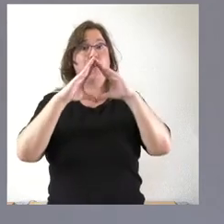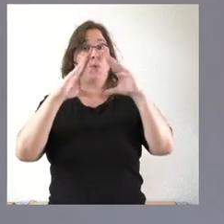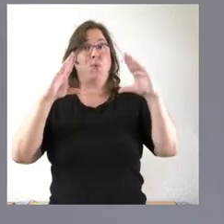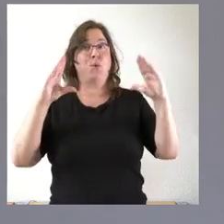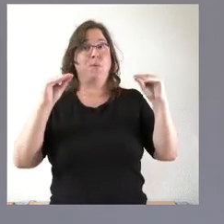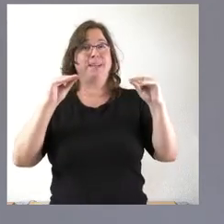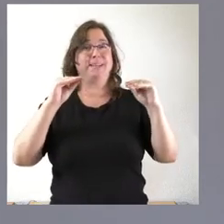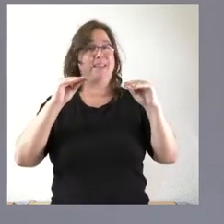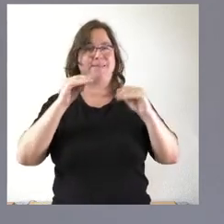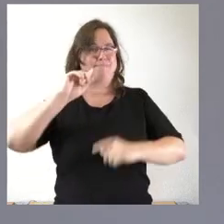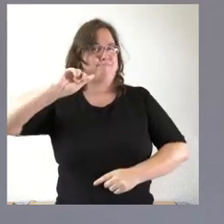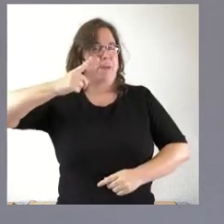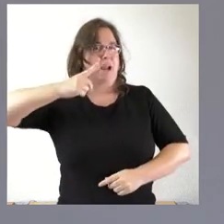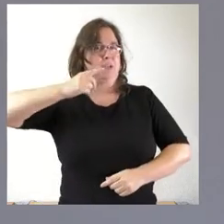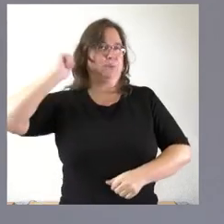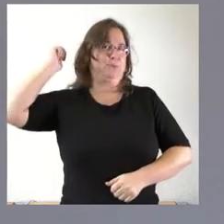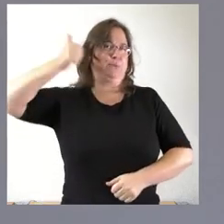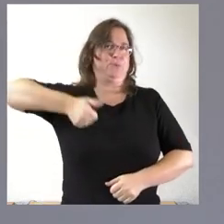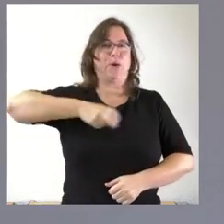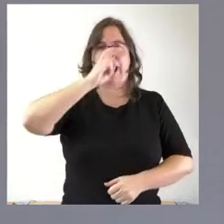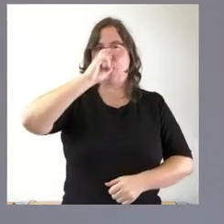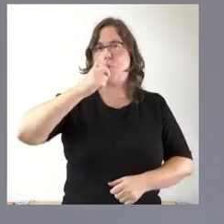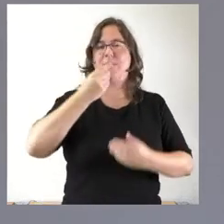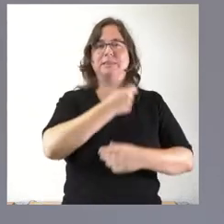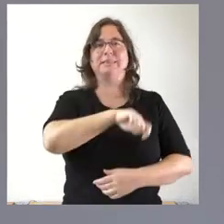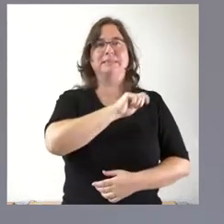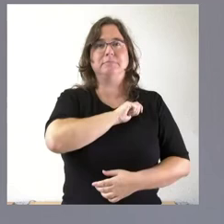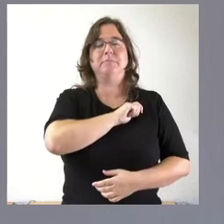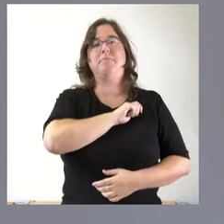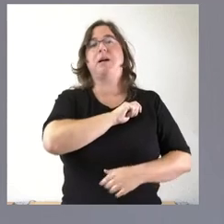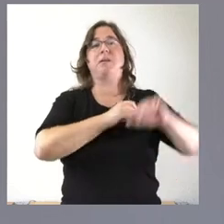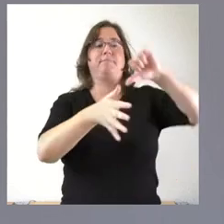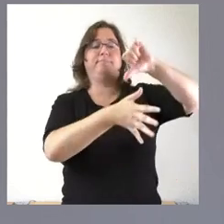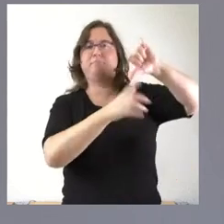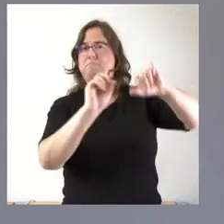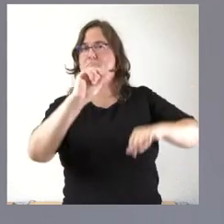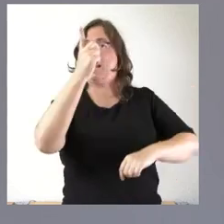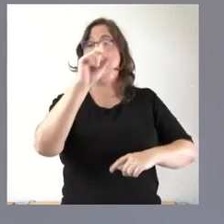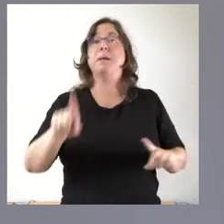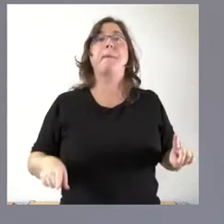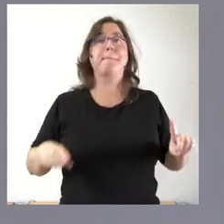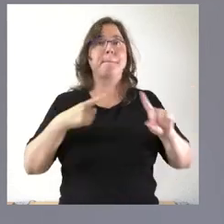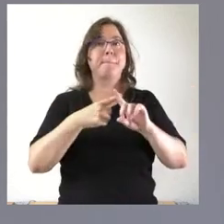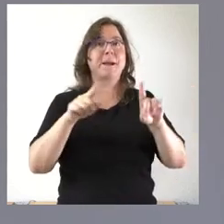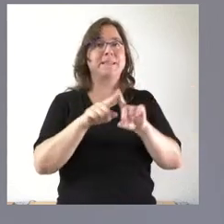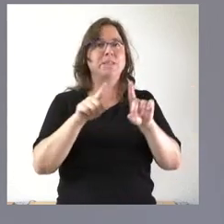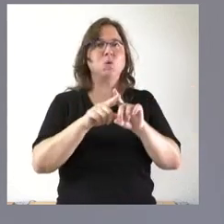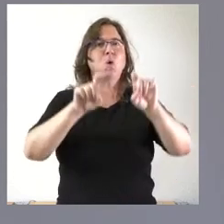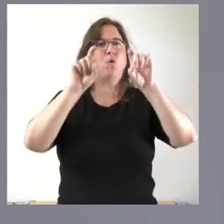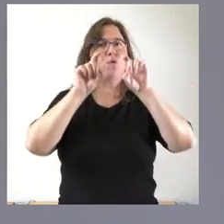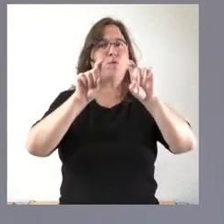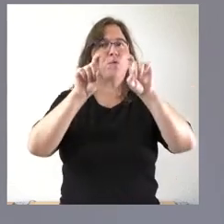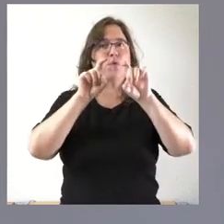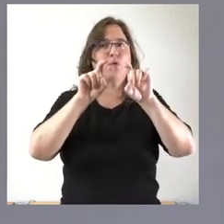más antigua de España y del contexto iberoamericano, sino también la que tiene un número muy importante de formación en el